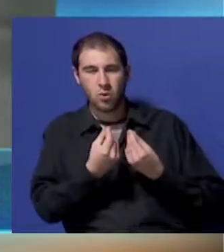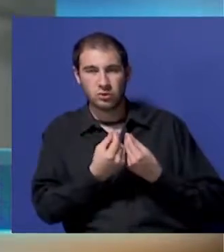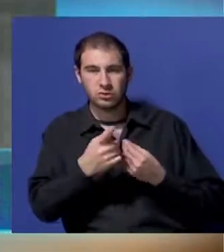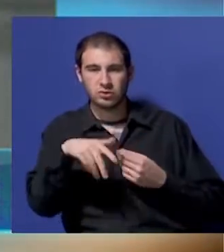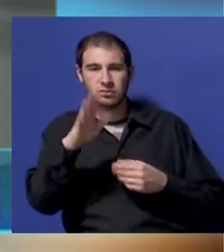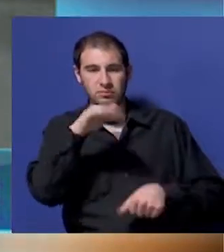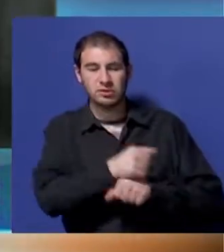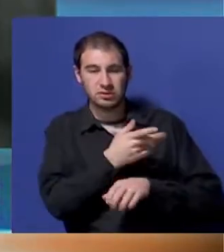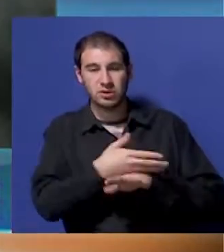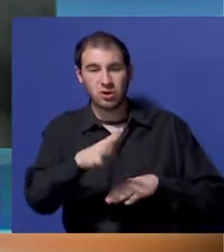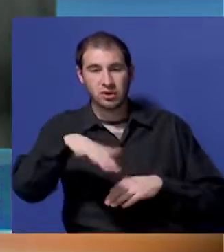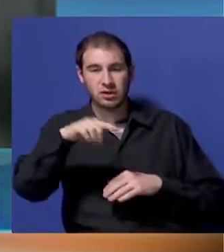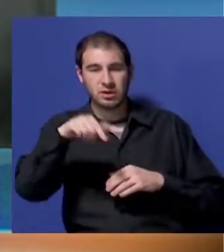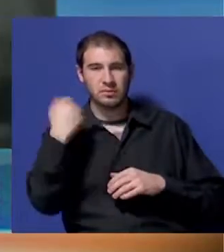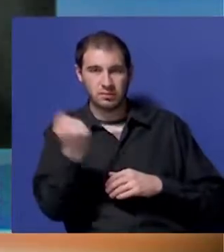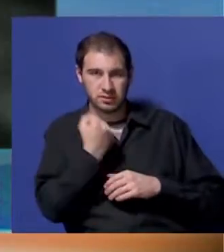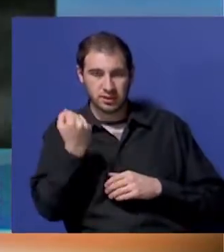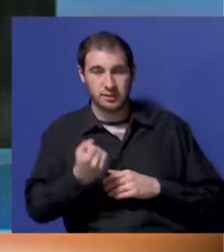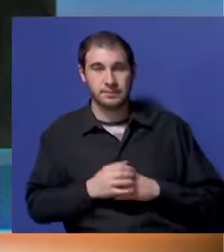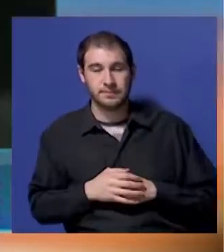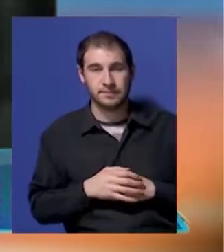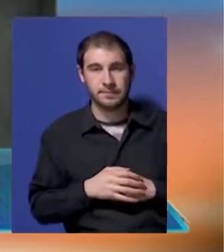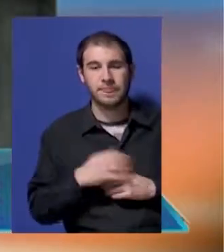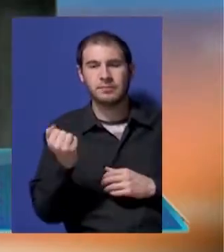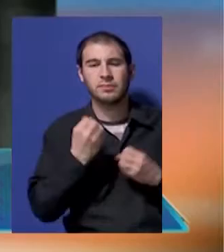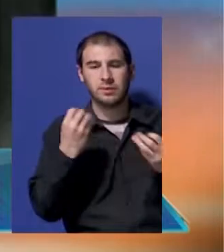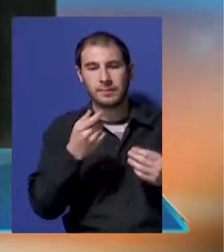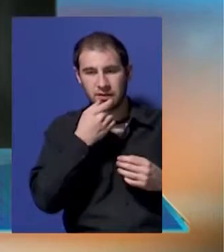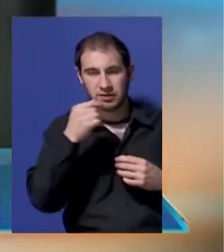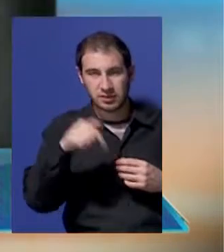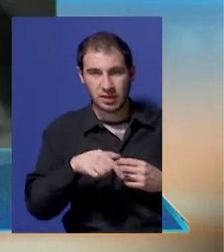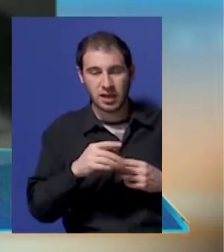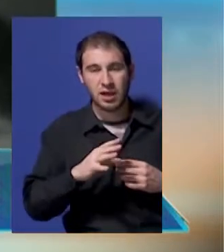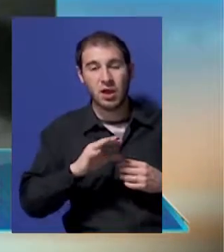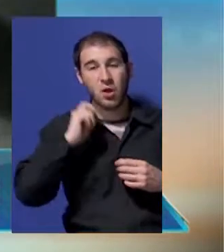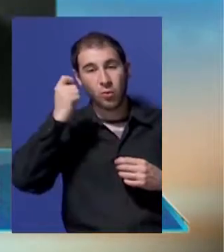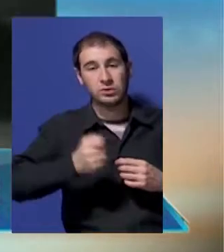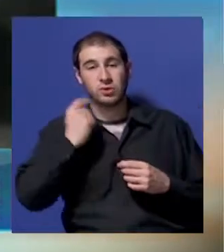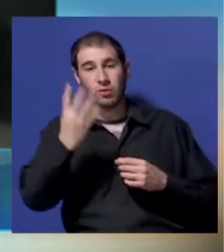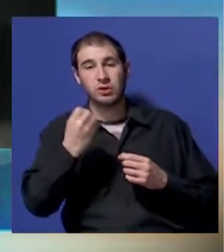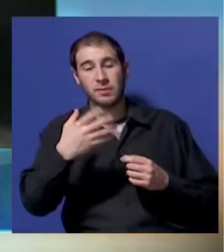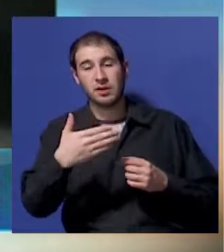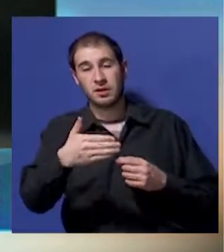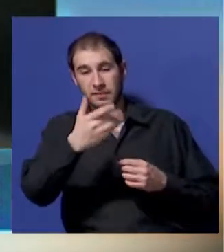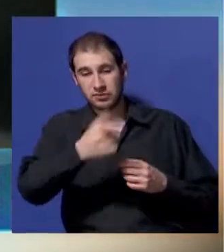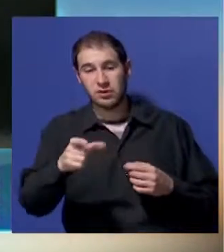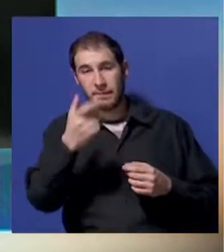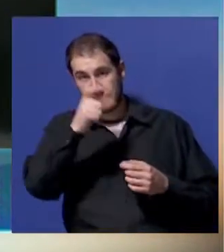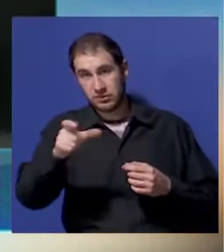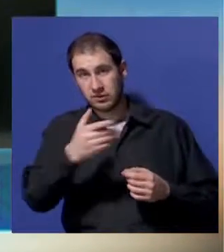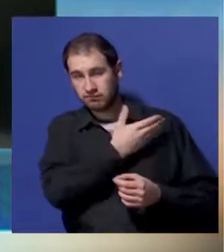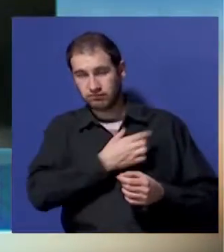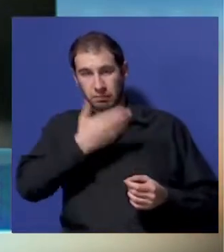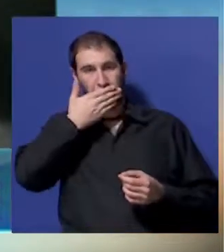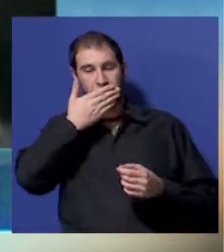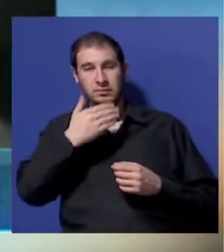cadena perpetua en este contexto es muy importante. Importante porque en Mendoza estamos viviendo el 4º juicio por crímenes de lesa humanidad y